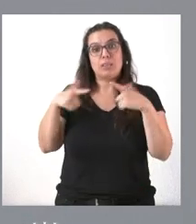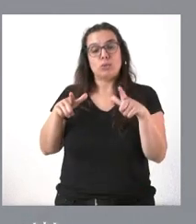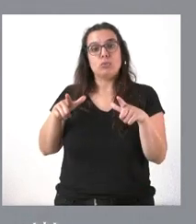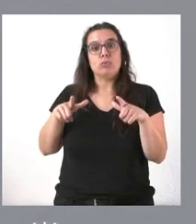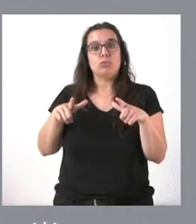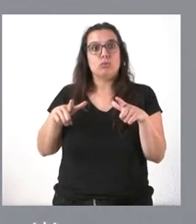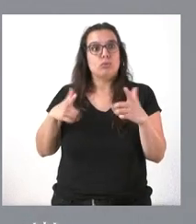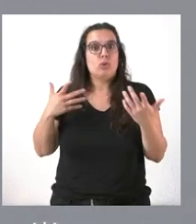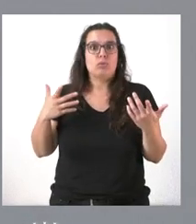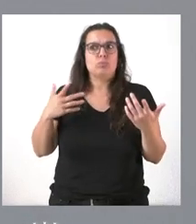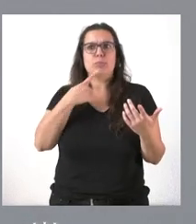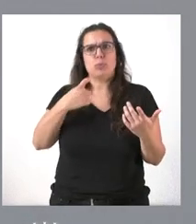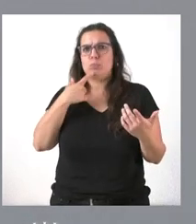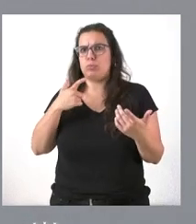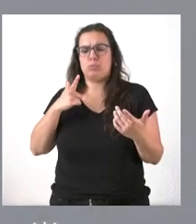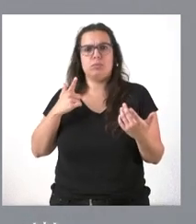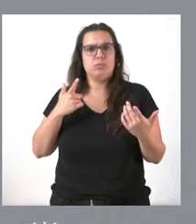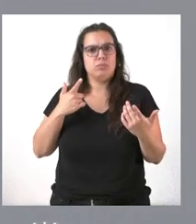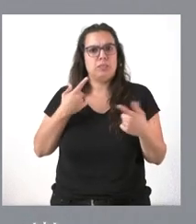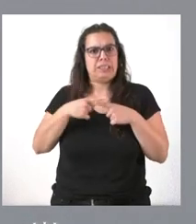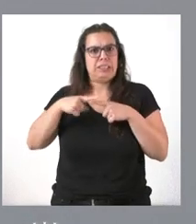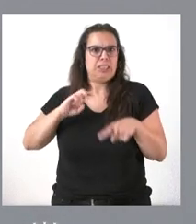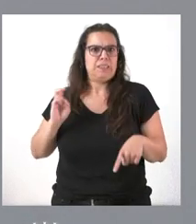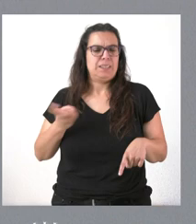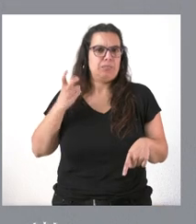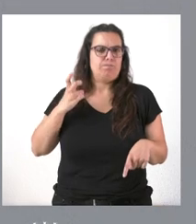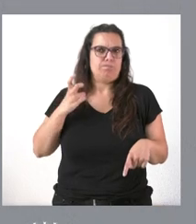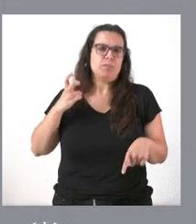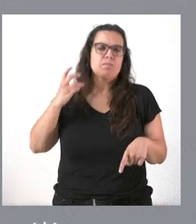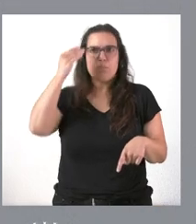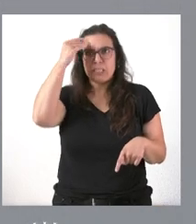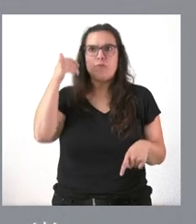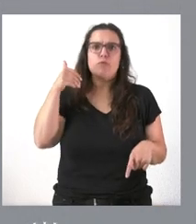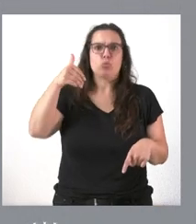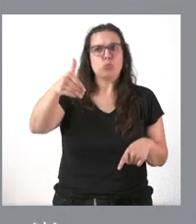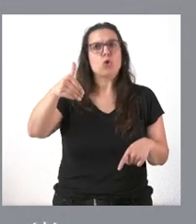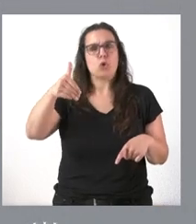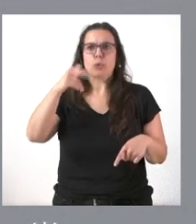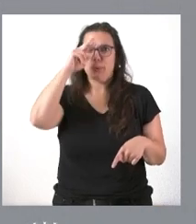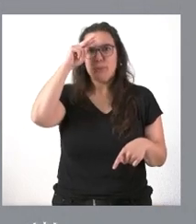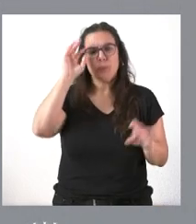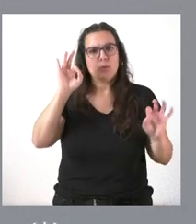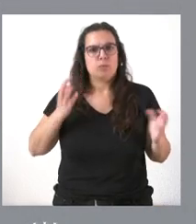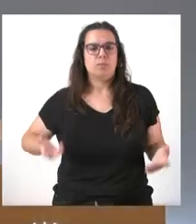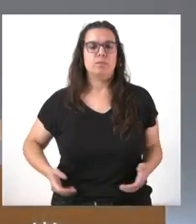está pasando muchísimas dificultades y que tiene un Horizonte ante sí ciertamente preocupante